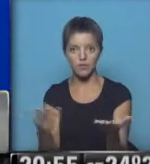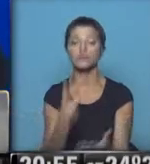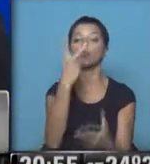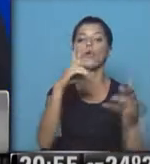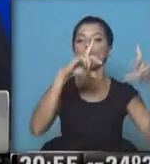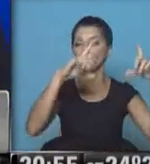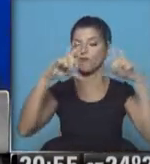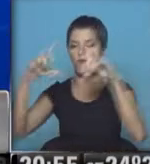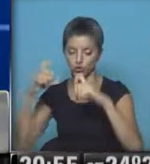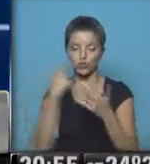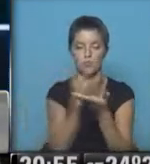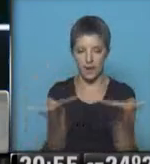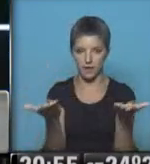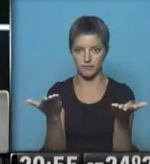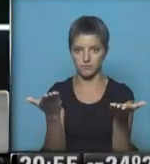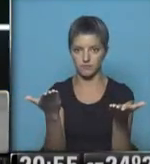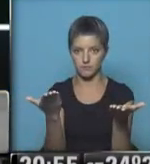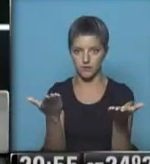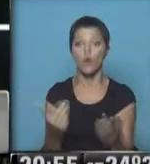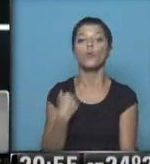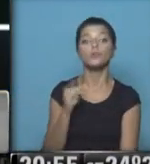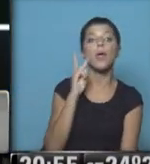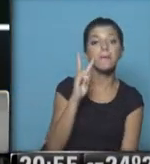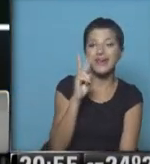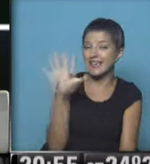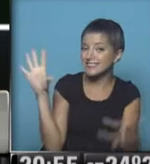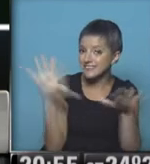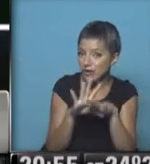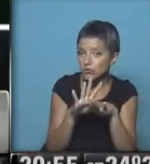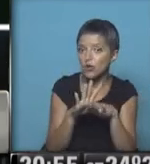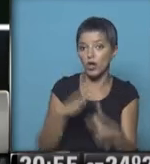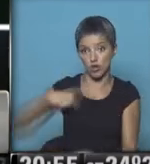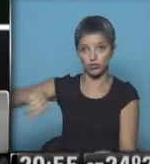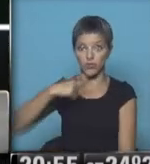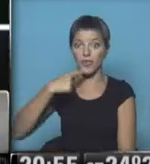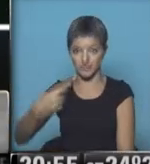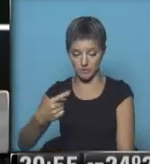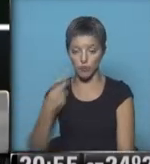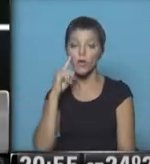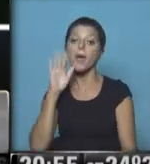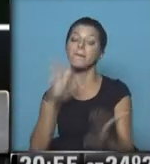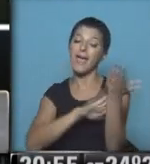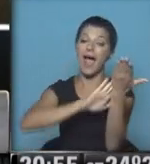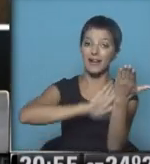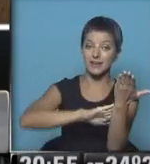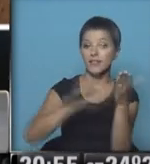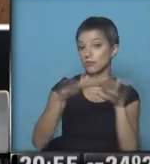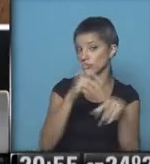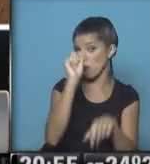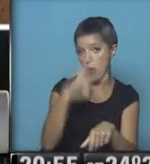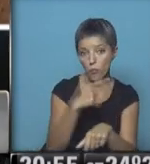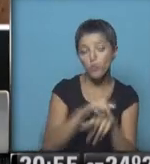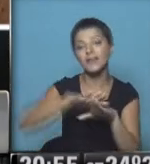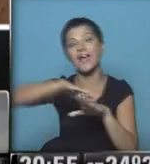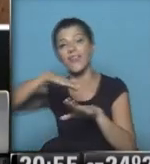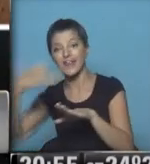fotos a las podemos compartir y ustedes pueden ver exactamente de lo que estamos hablando a la izquierda bien en la situación normal a la